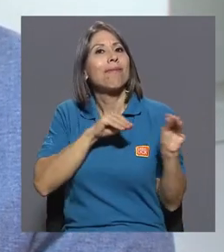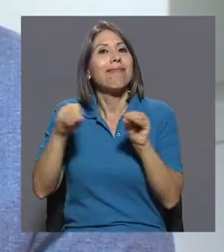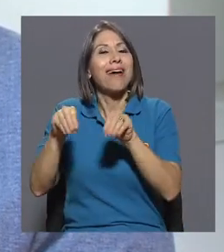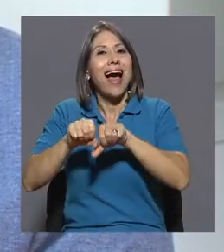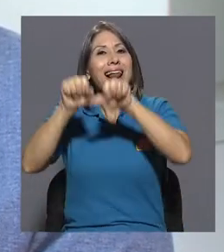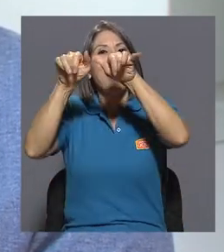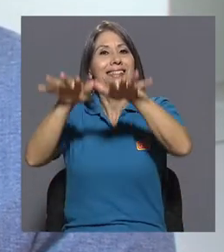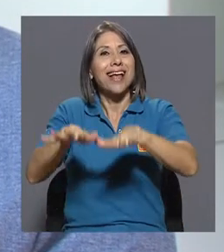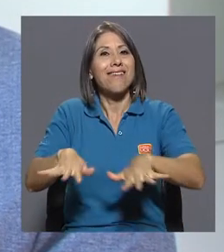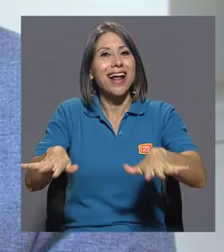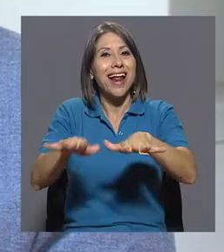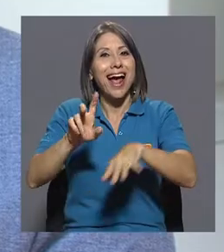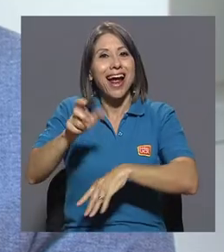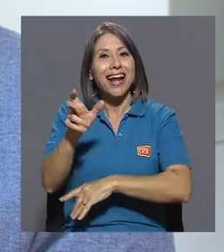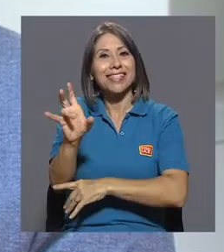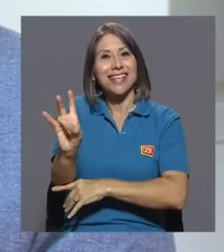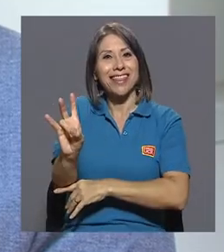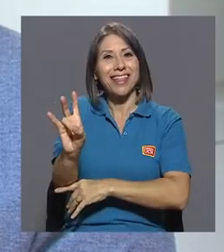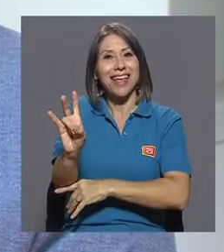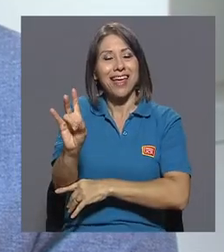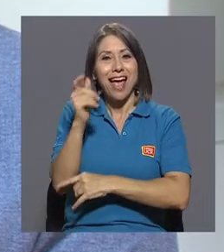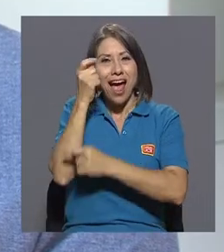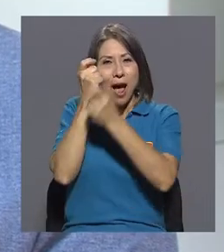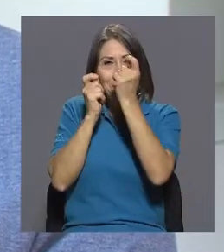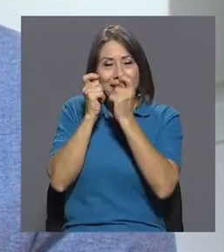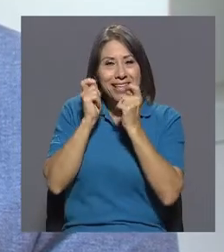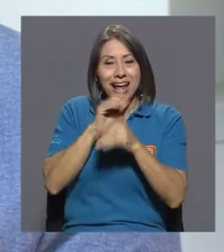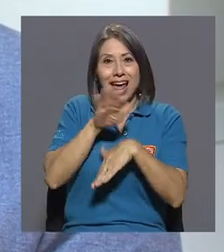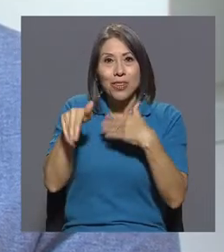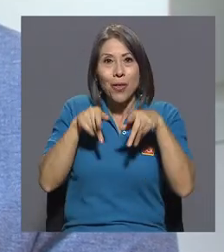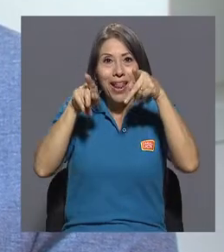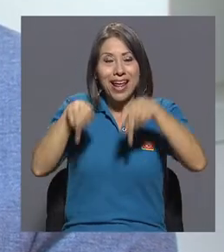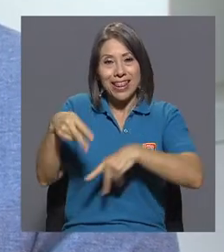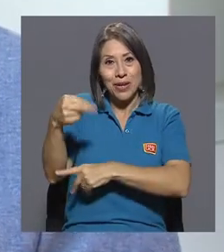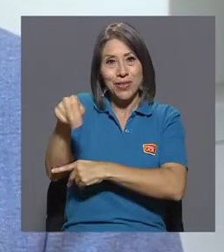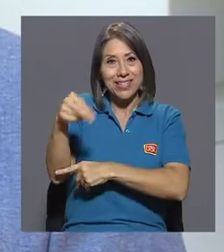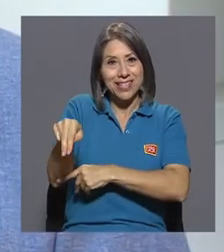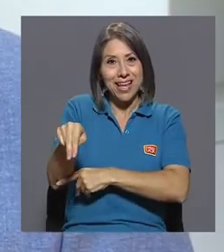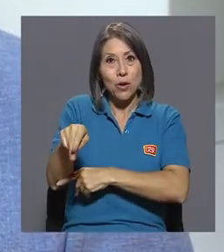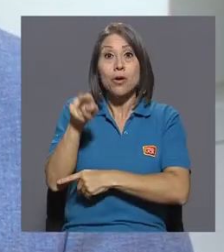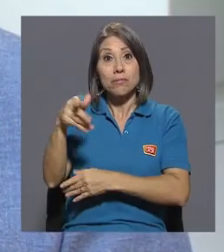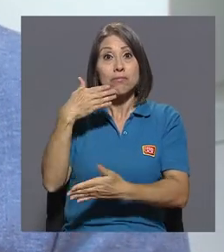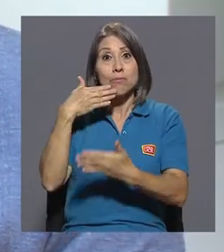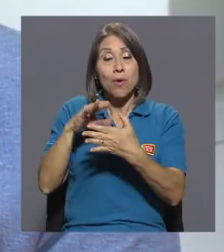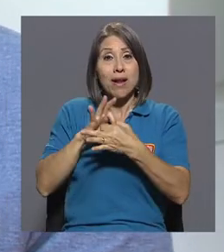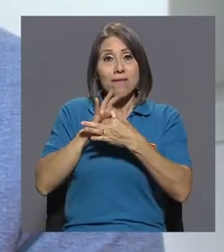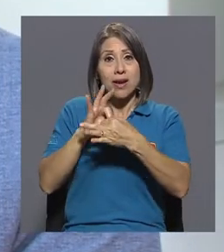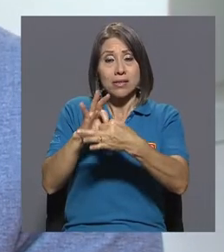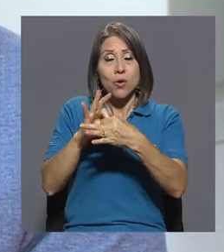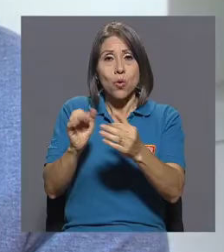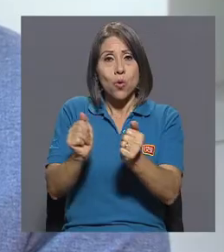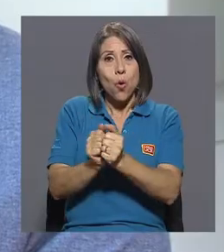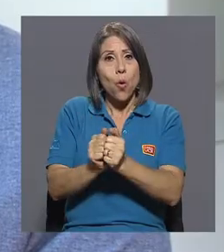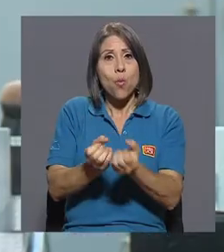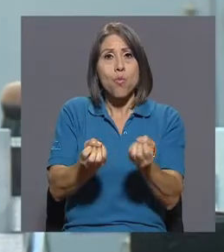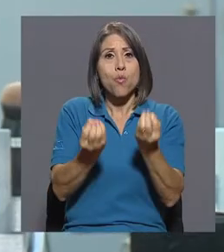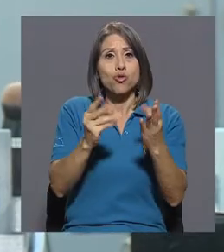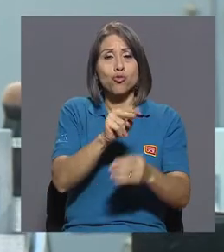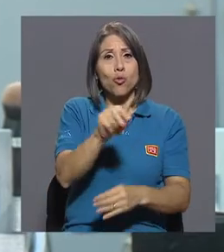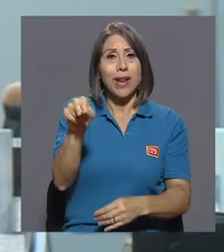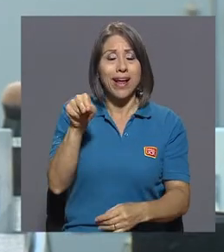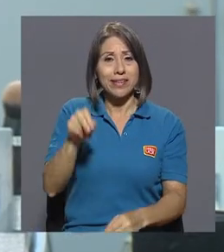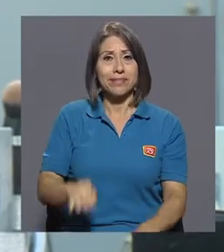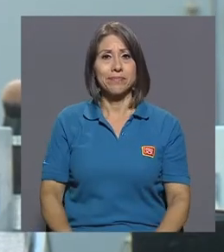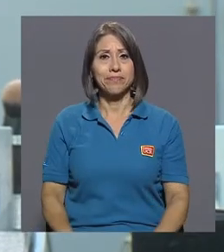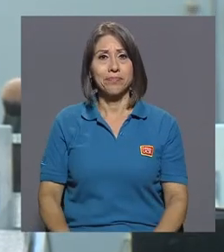a maquillar a toda la gente del noticiero y que se convirtió en una muy buena relación con muchos colegas? A mí